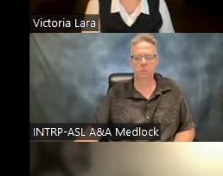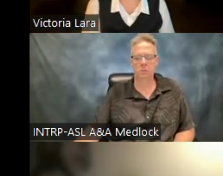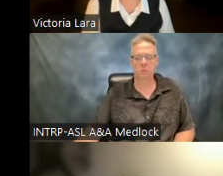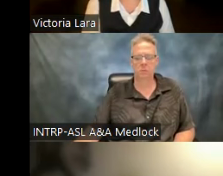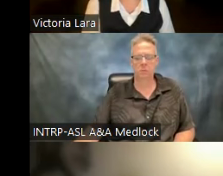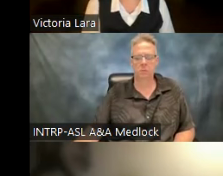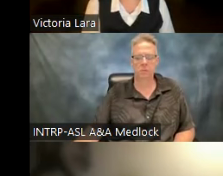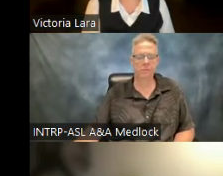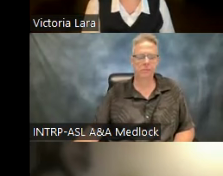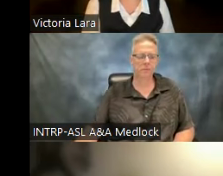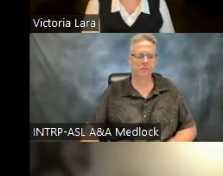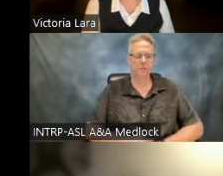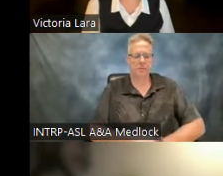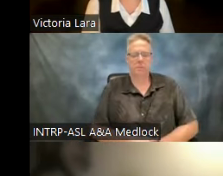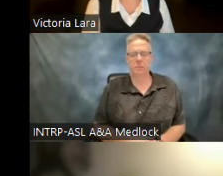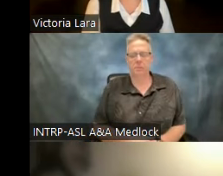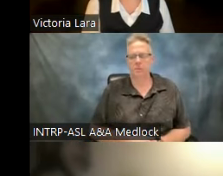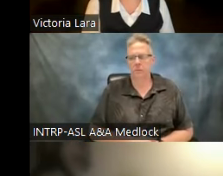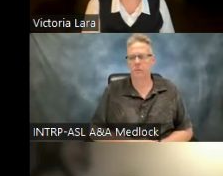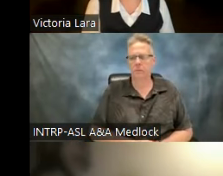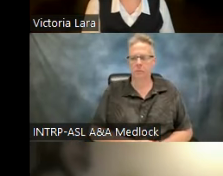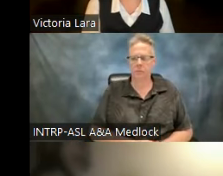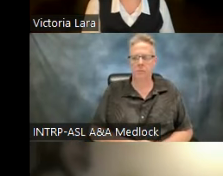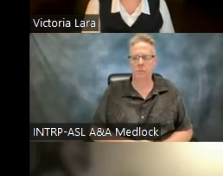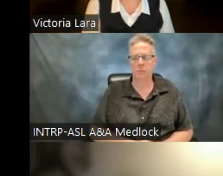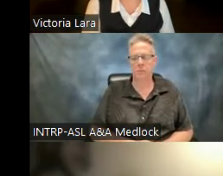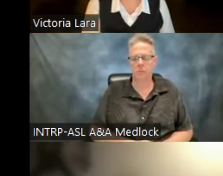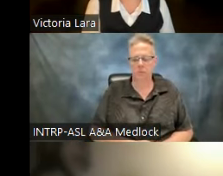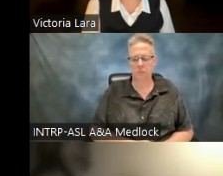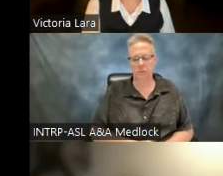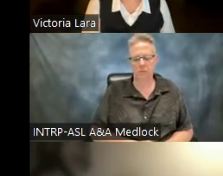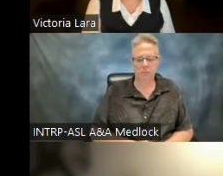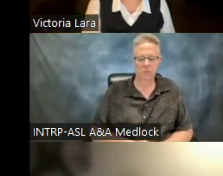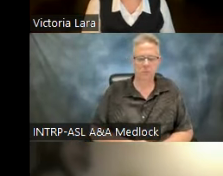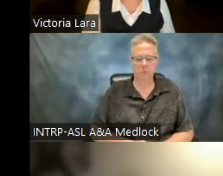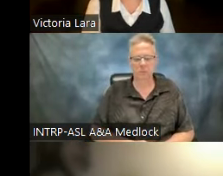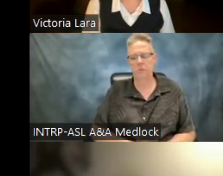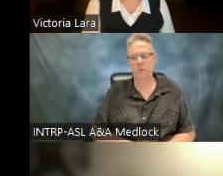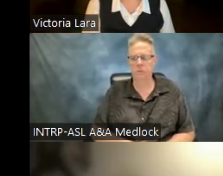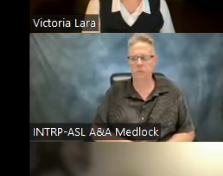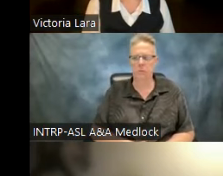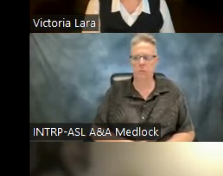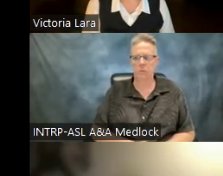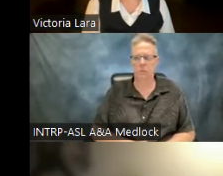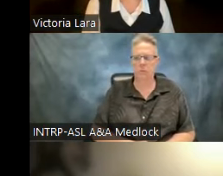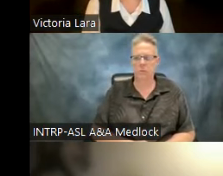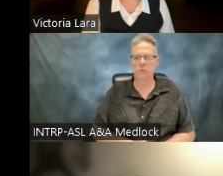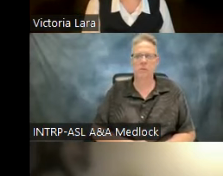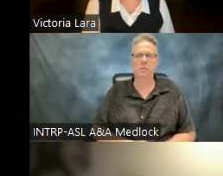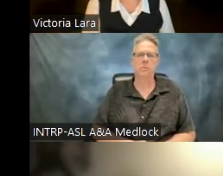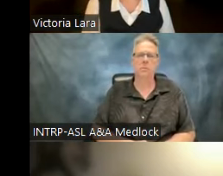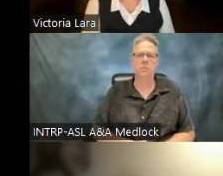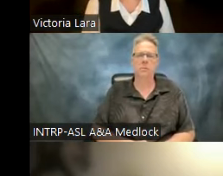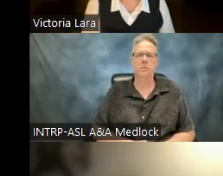y a las reglas administrativas de la ciudad de Portland y va a ser